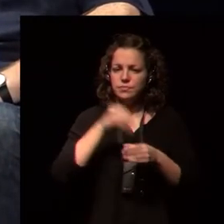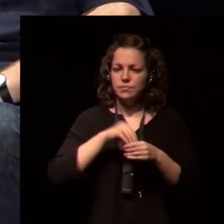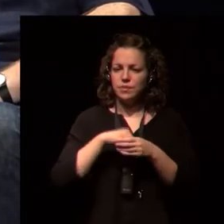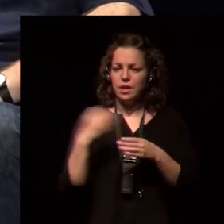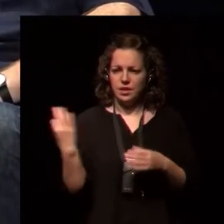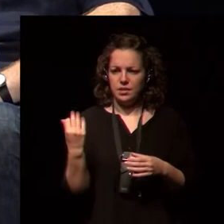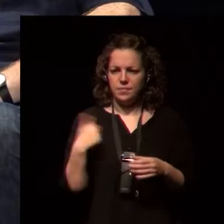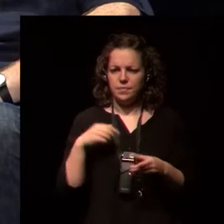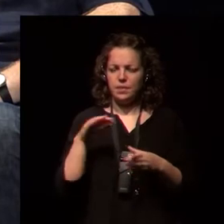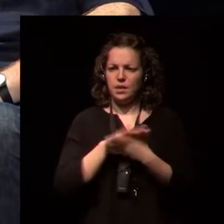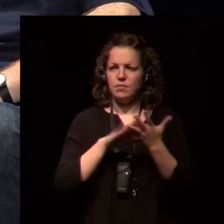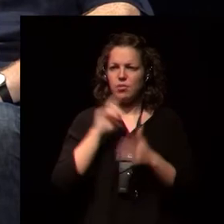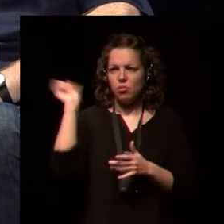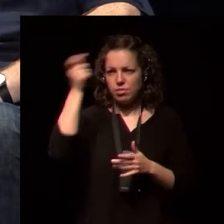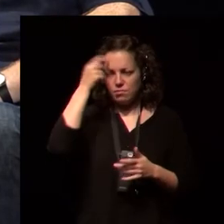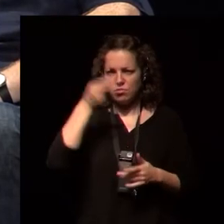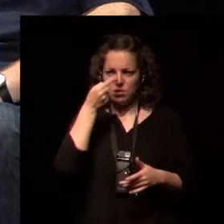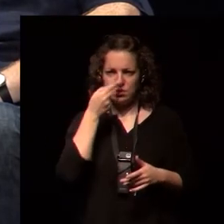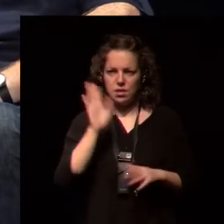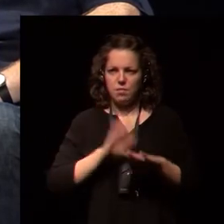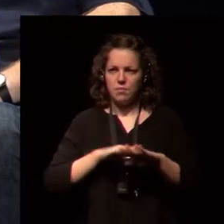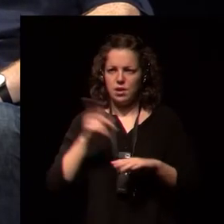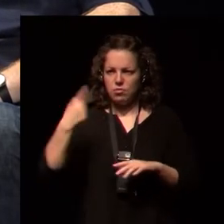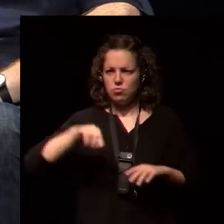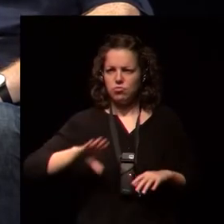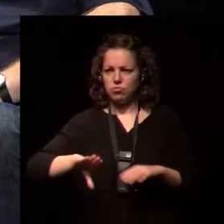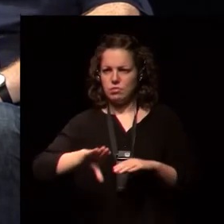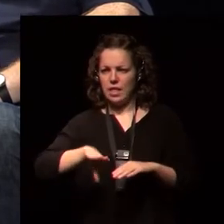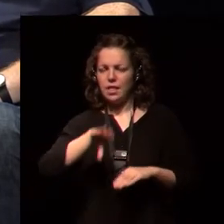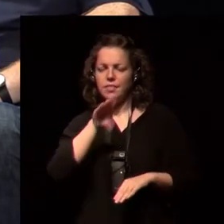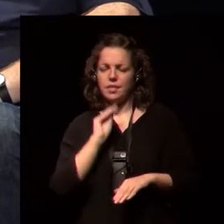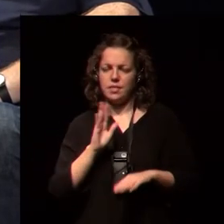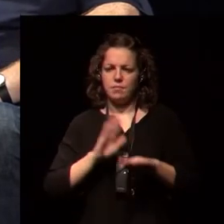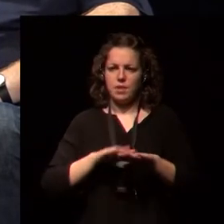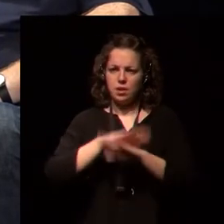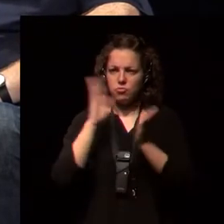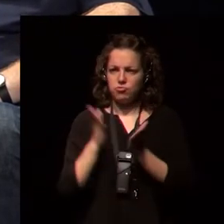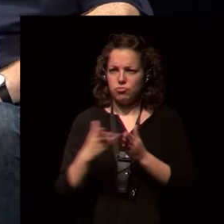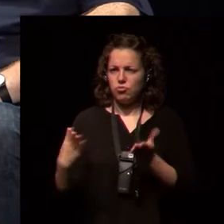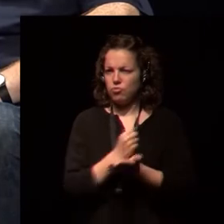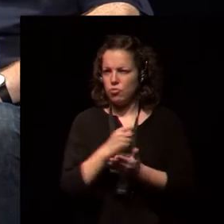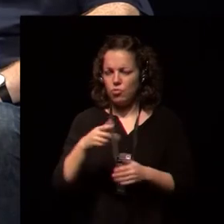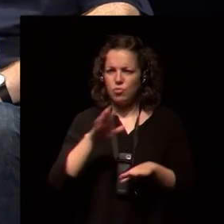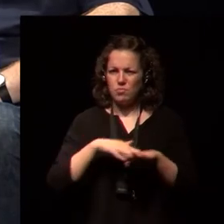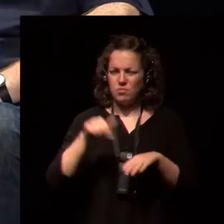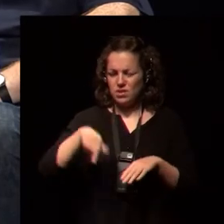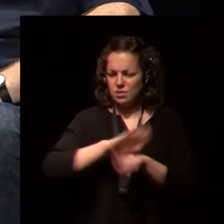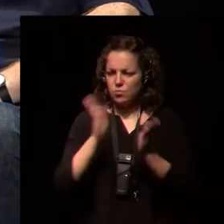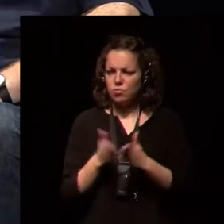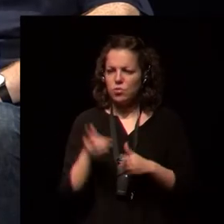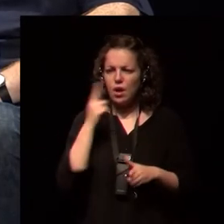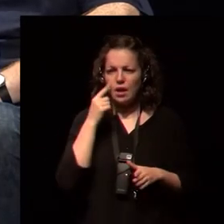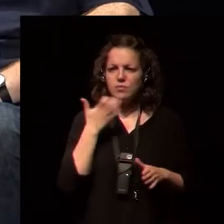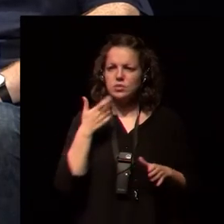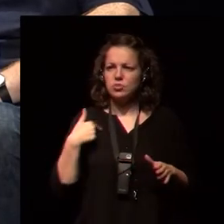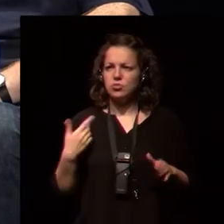de un concepto interesante para comprender, para nosotros, para todos nosotros en este mundo. Y es, a ver si